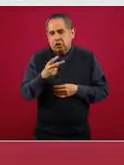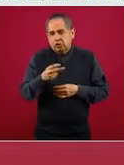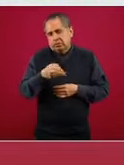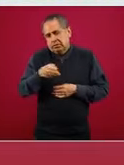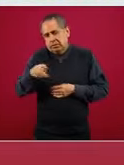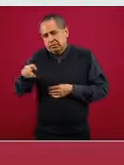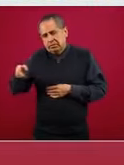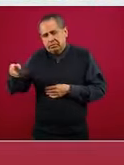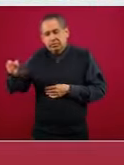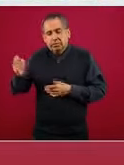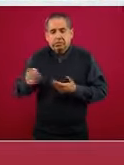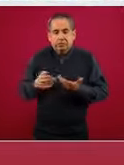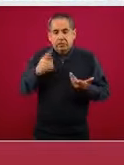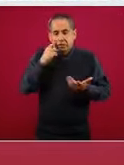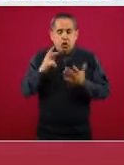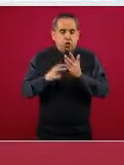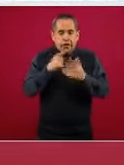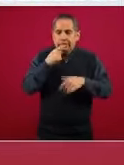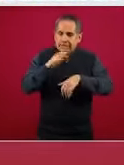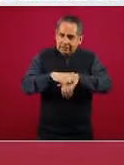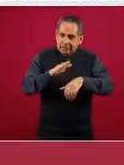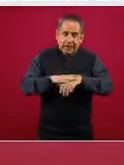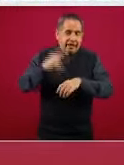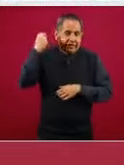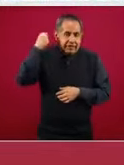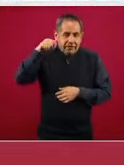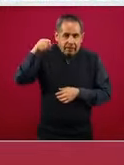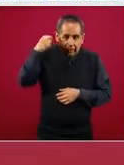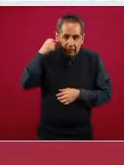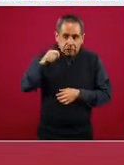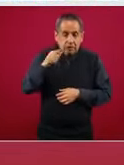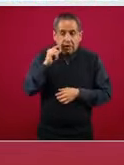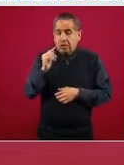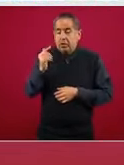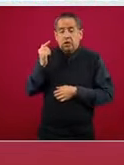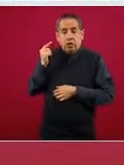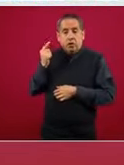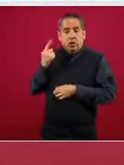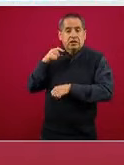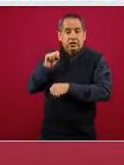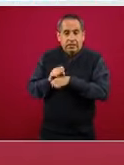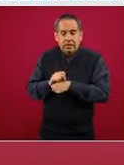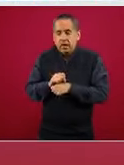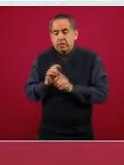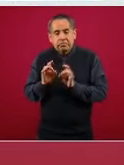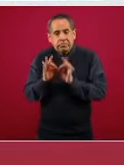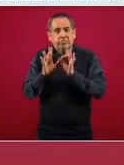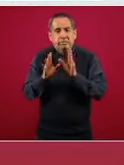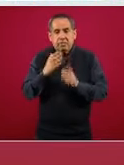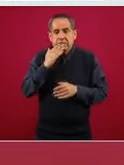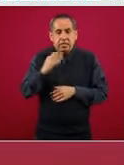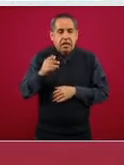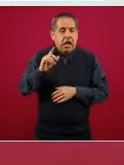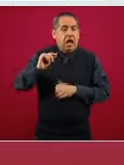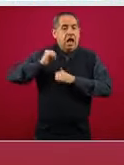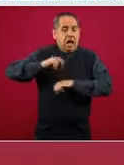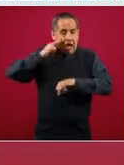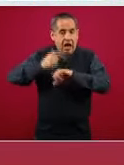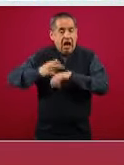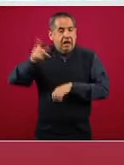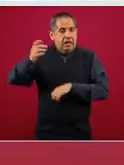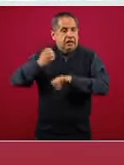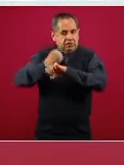así sucesivamente. Y retomo sobre el tema de Tabasco. Desde el fin de semana, muy oportunamente, la autoridad